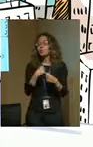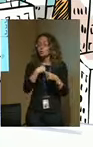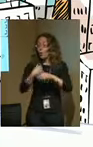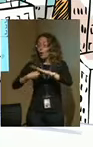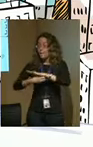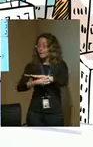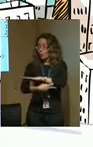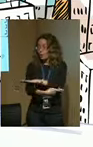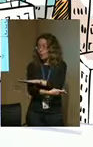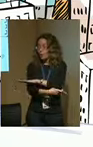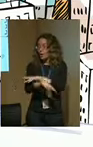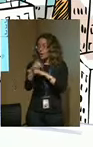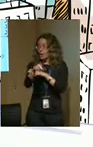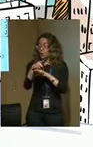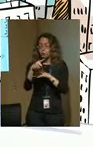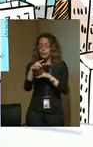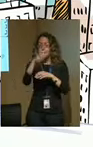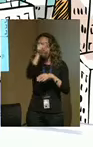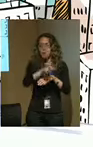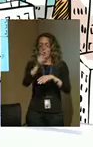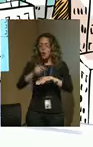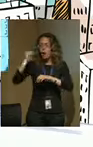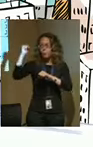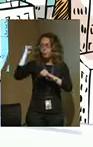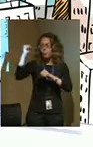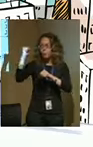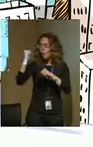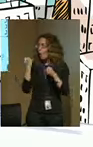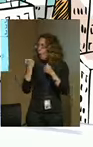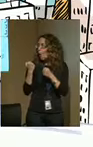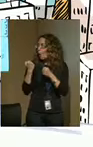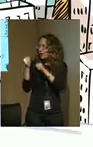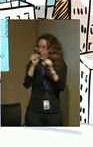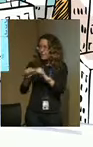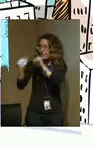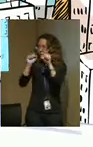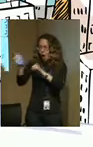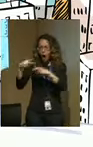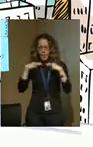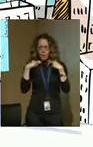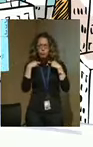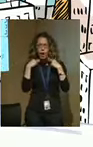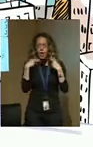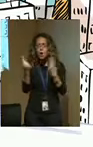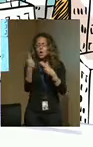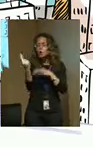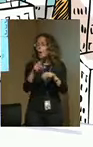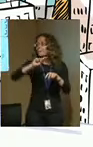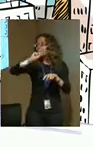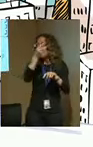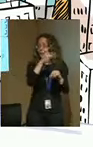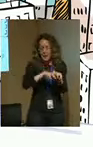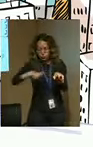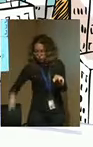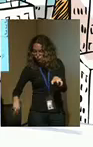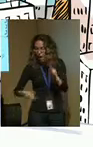metro, y un fanático mío que me conoció me dijo, diputado, me tuve que tirar a la primera estación porque casi más me